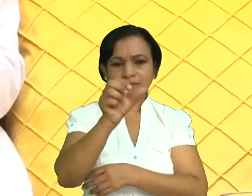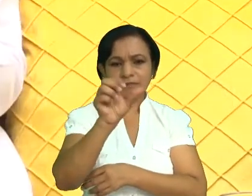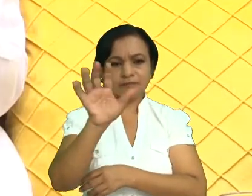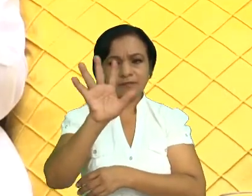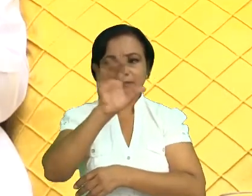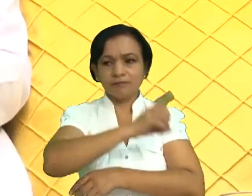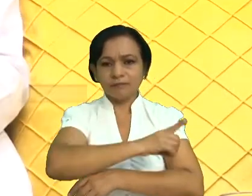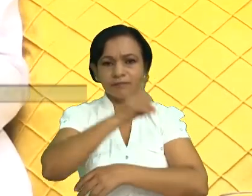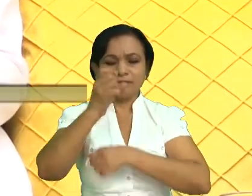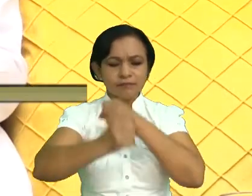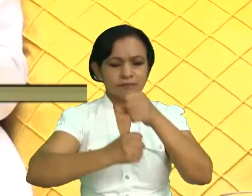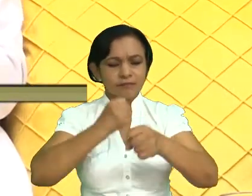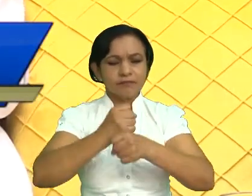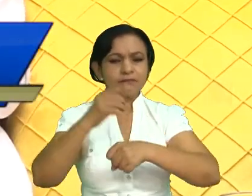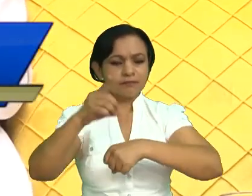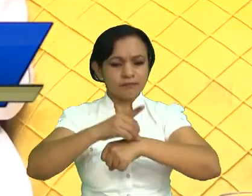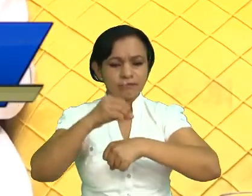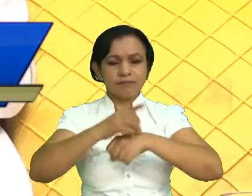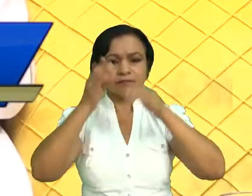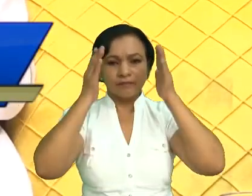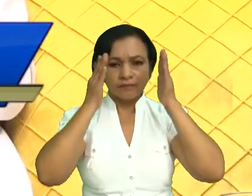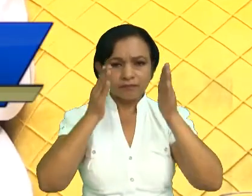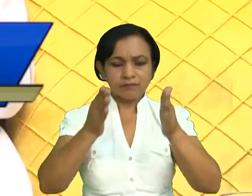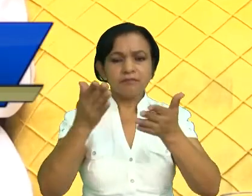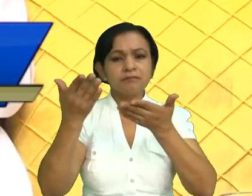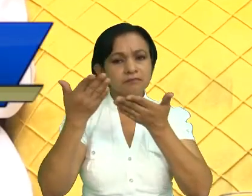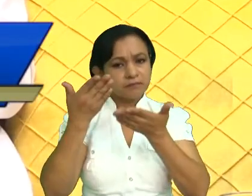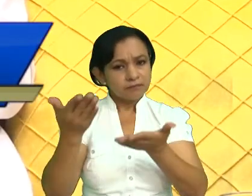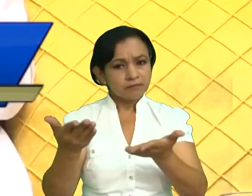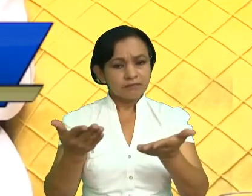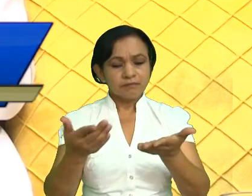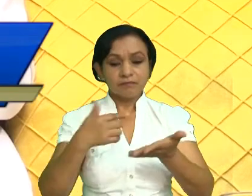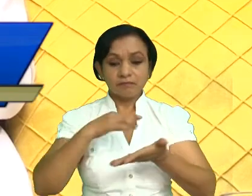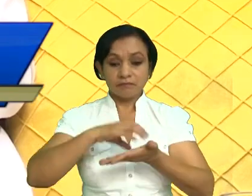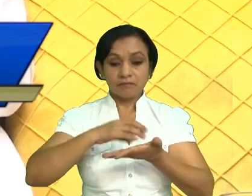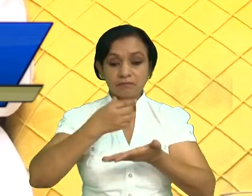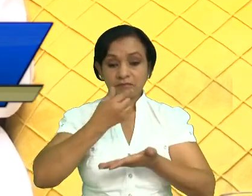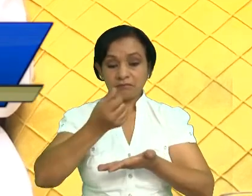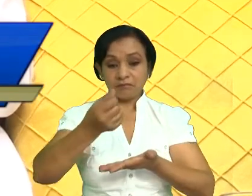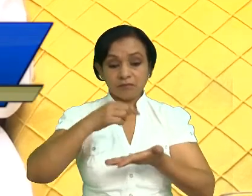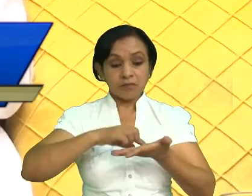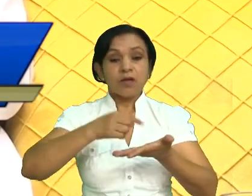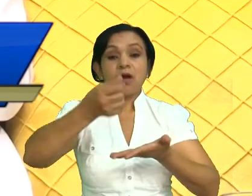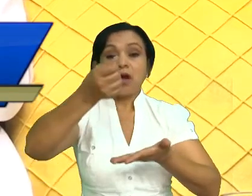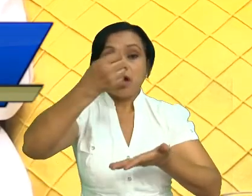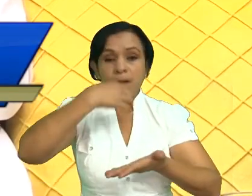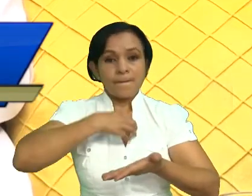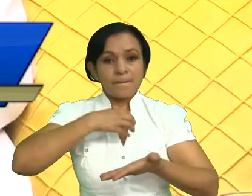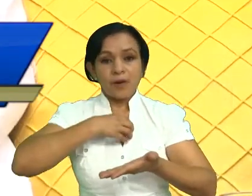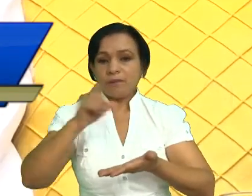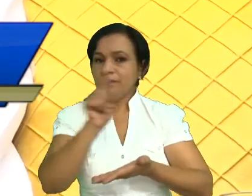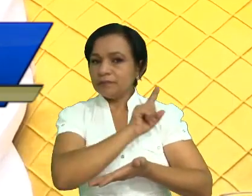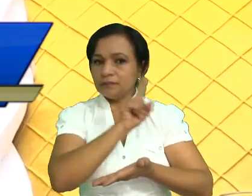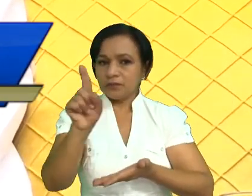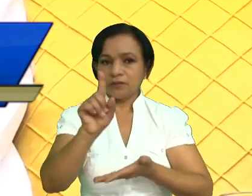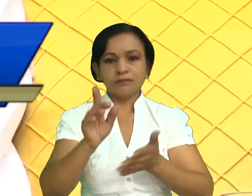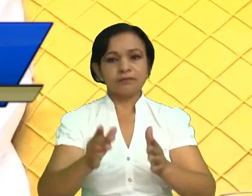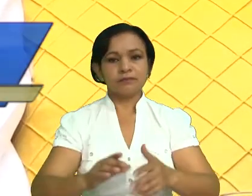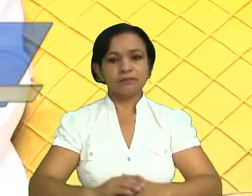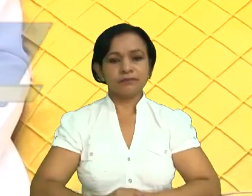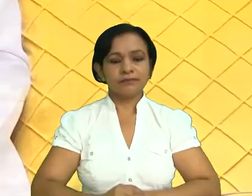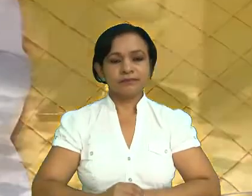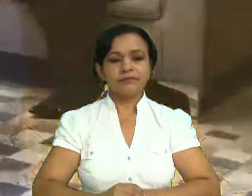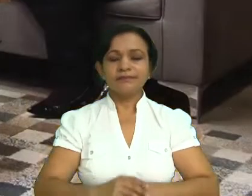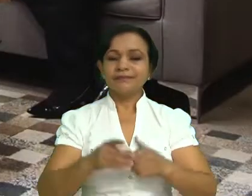año, que ahí nosotros les vamos a atender oportunamente. No se automedique y acuda a las unidades de salud.